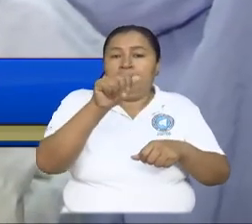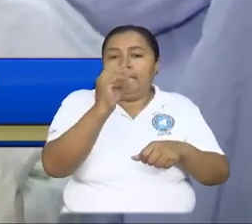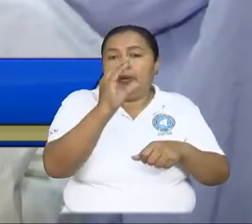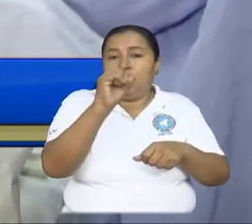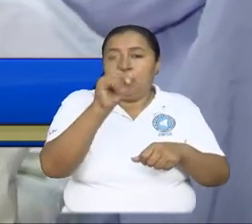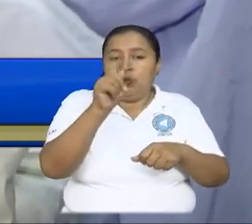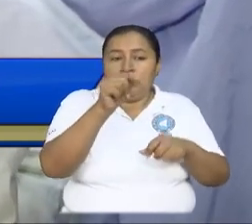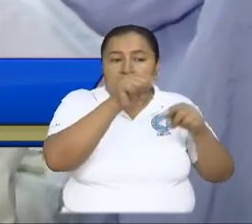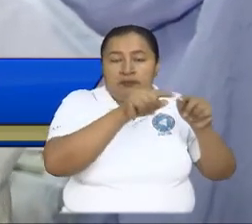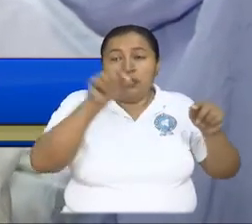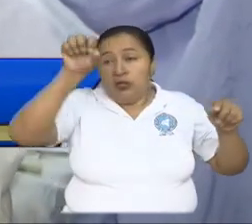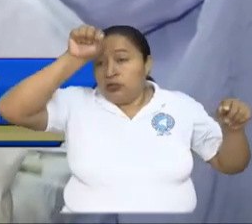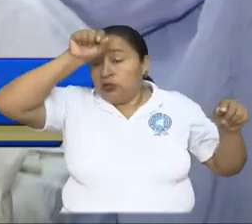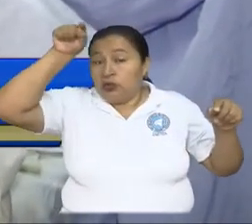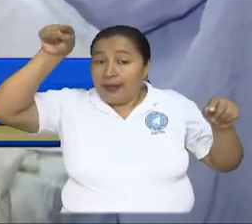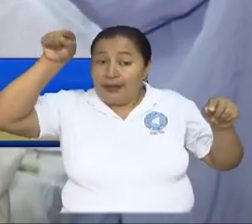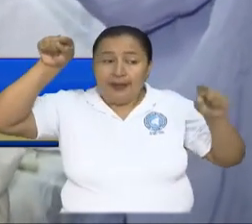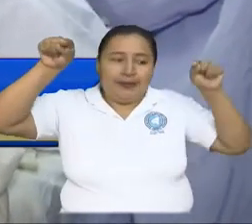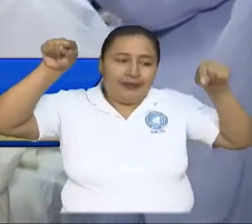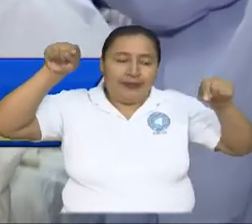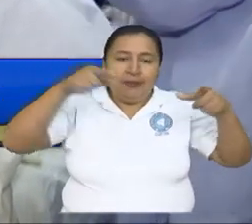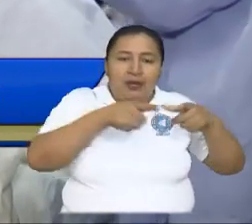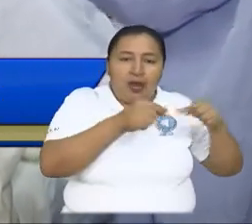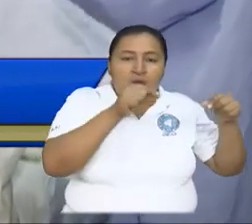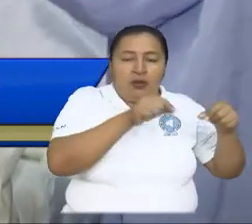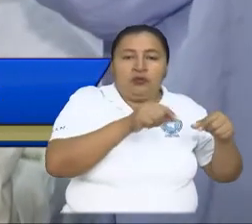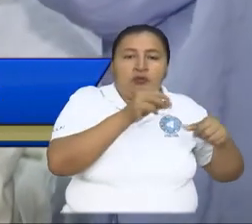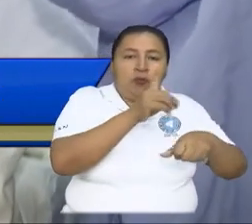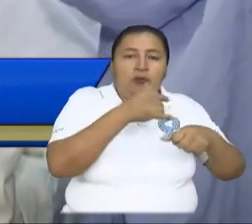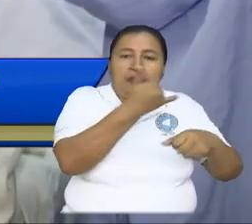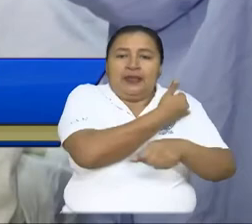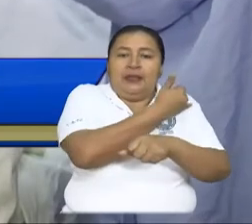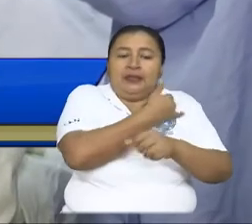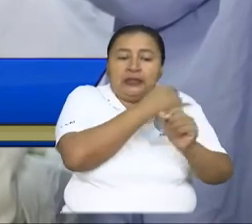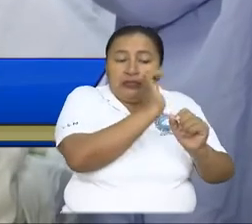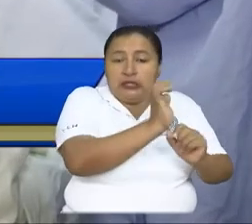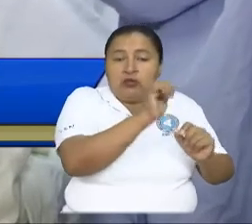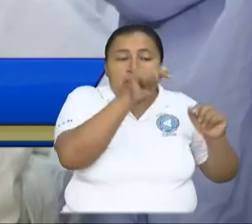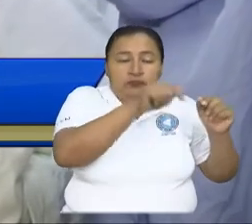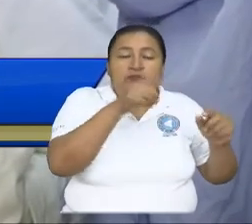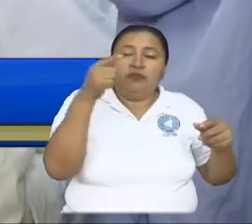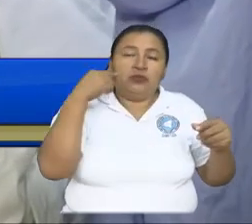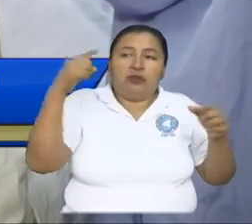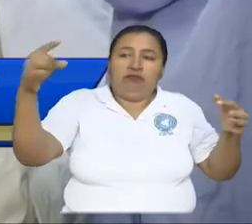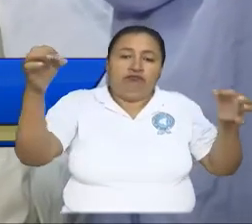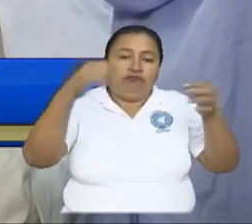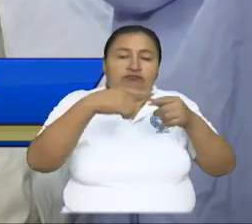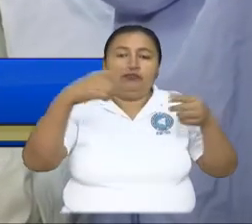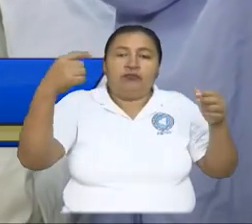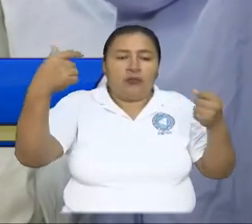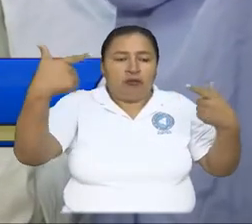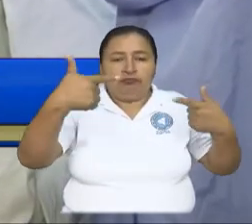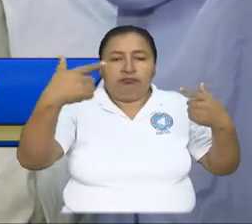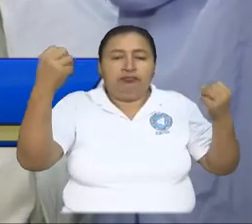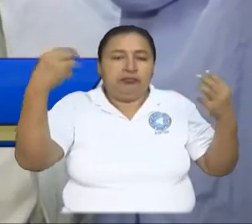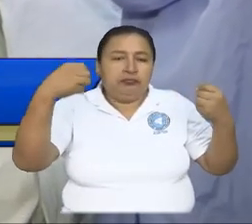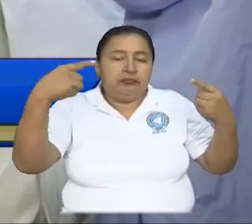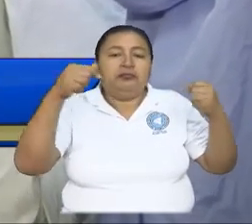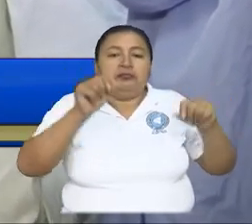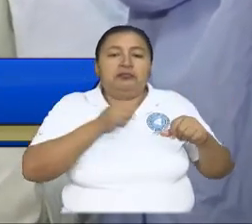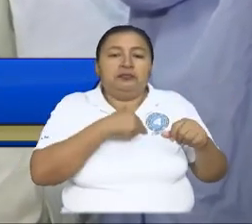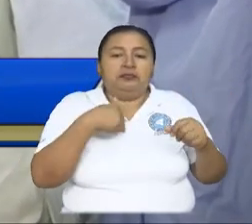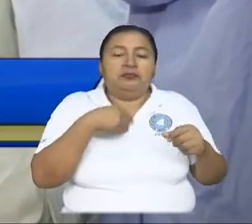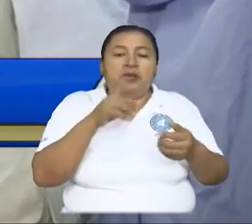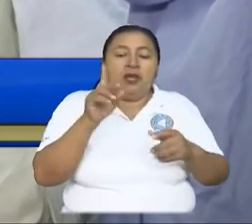porque tienen digamos hay puntos de terre enlaces los que se conectan entonces perfectamente con los compañeros de